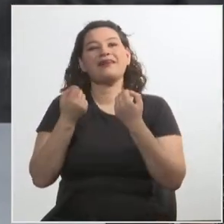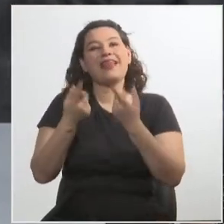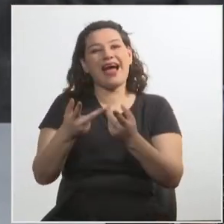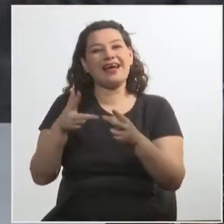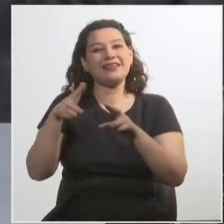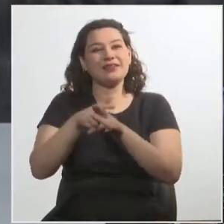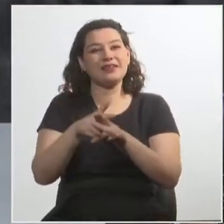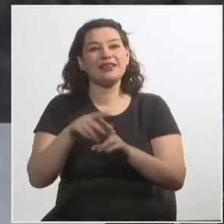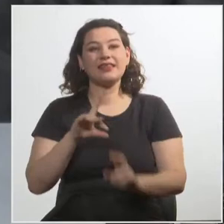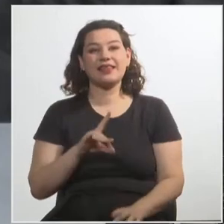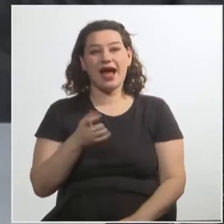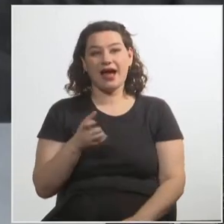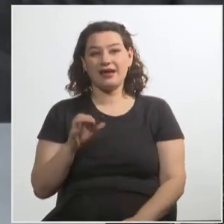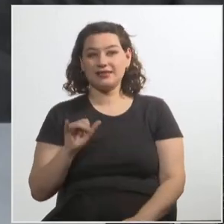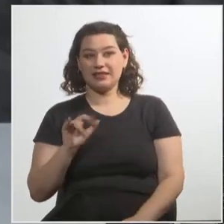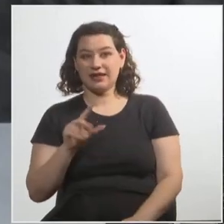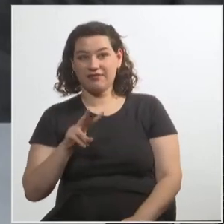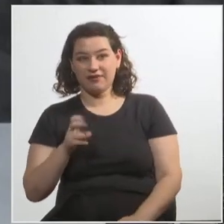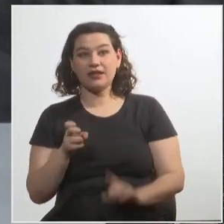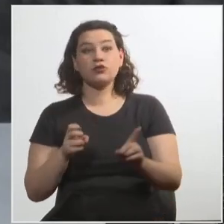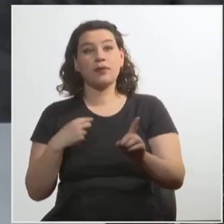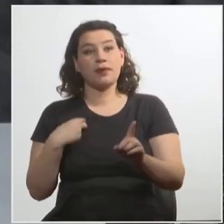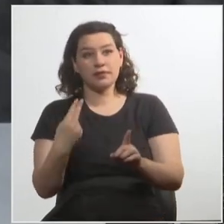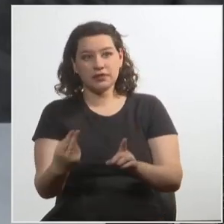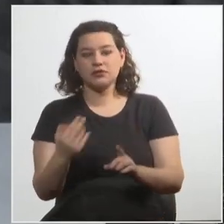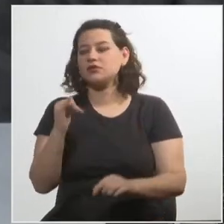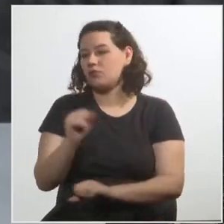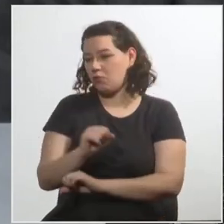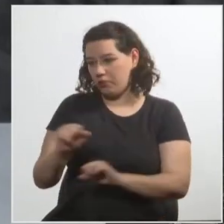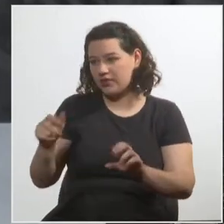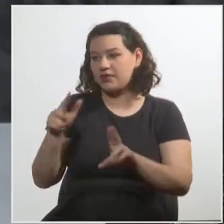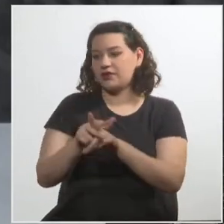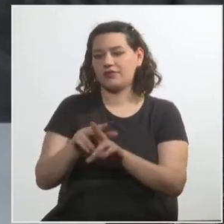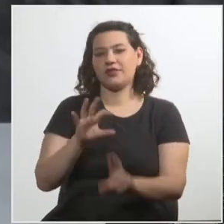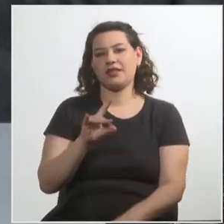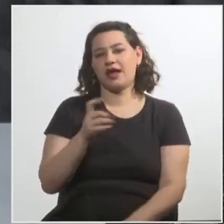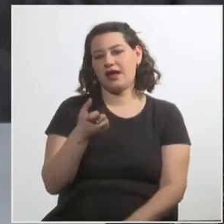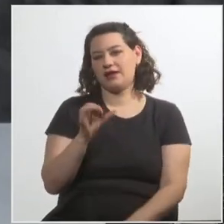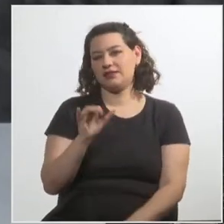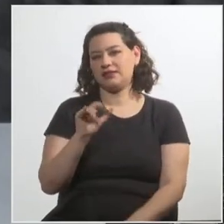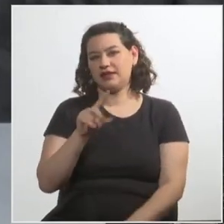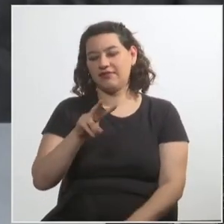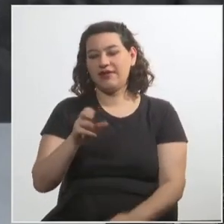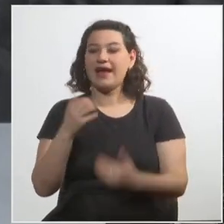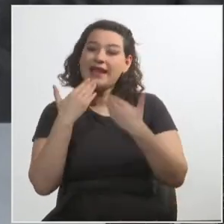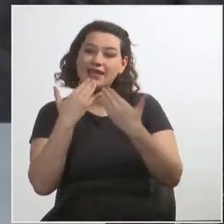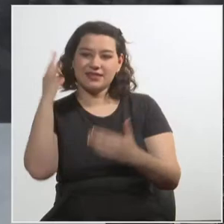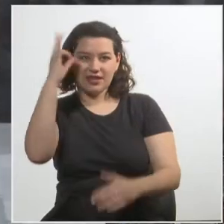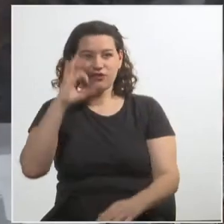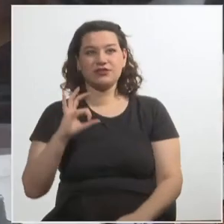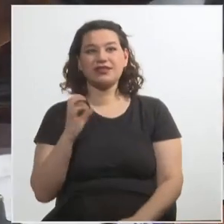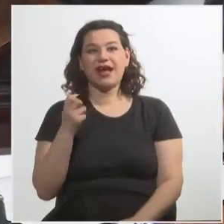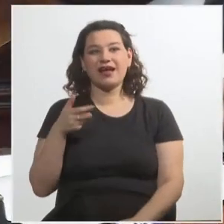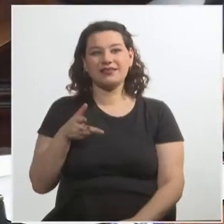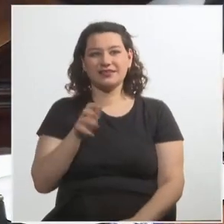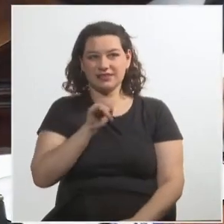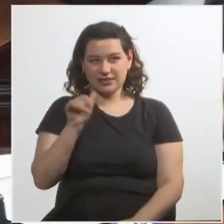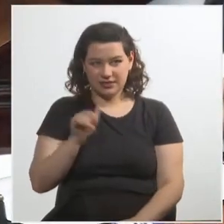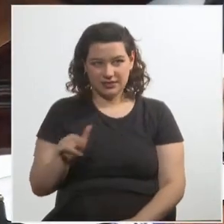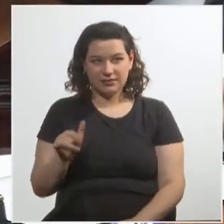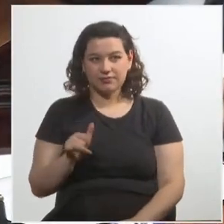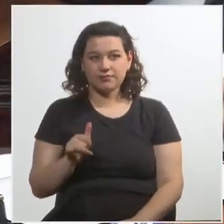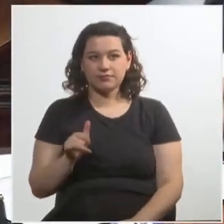al senador da Silva Si usted me lo permite senador da Silva por una interrupción Gracias senador Sánchez Muchas gracias por el